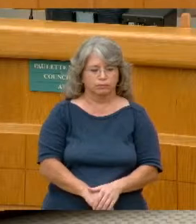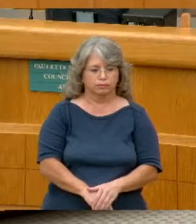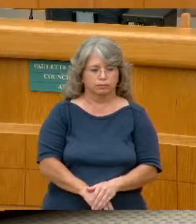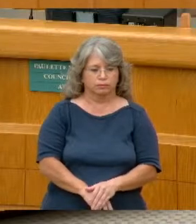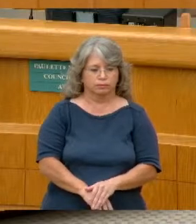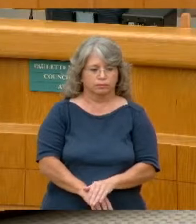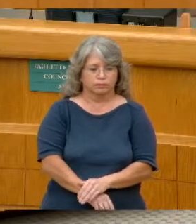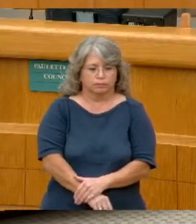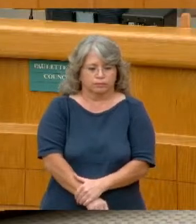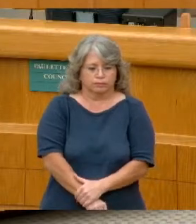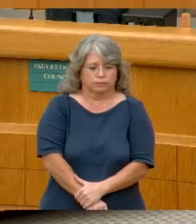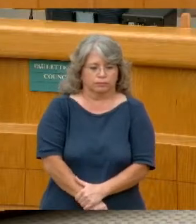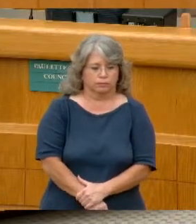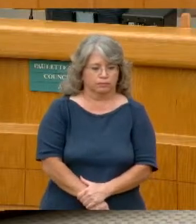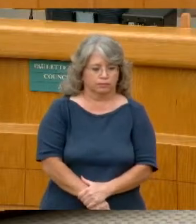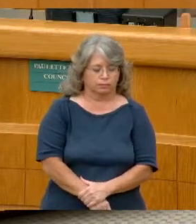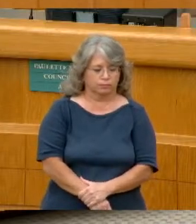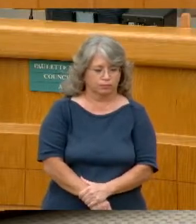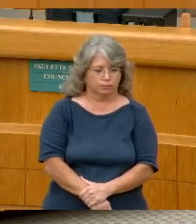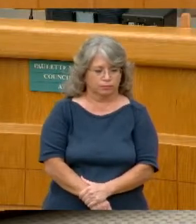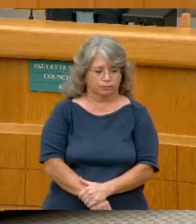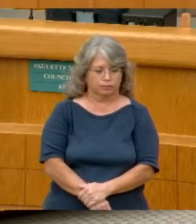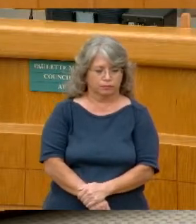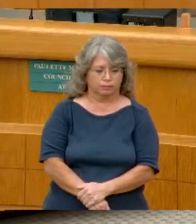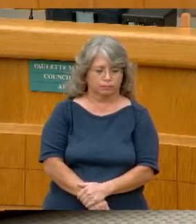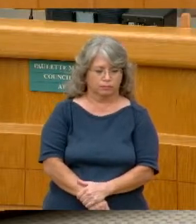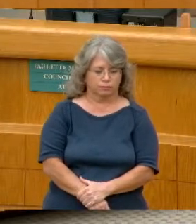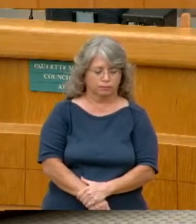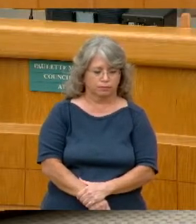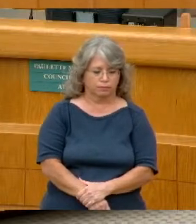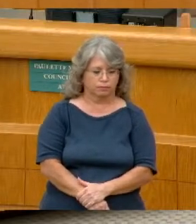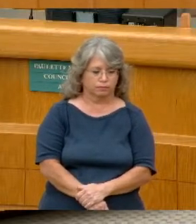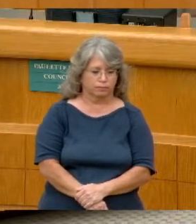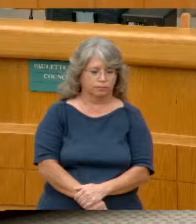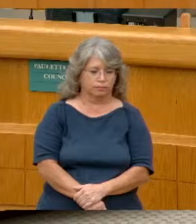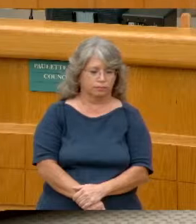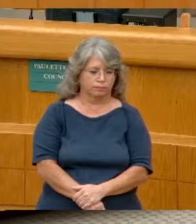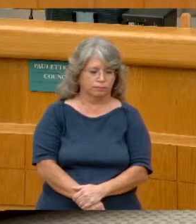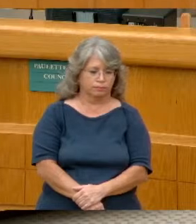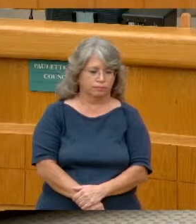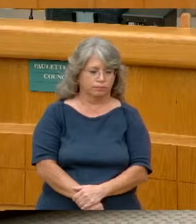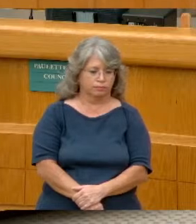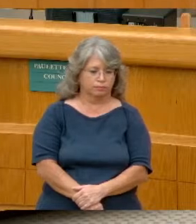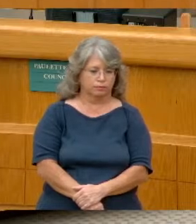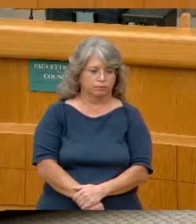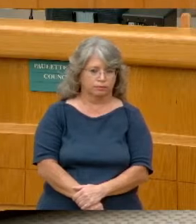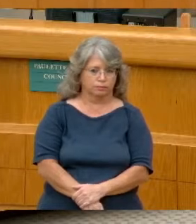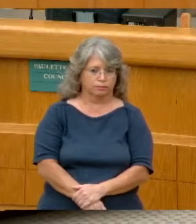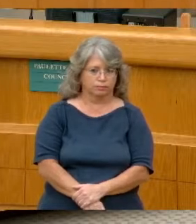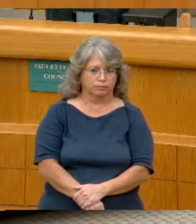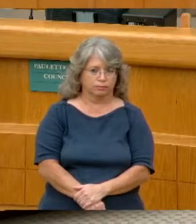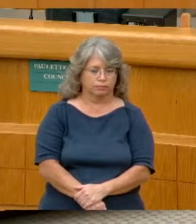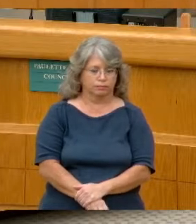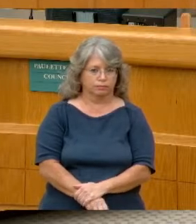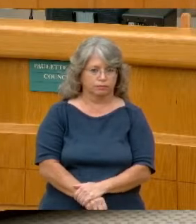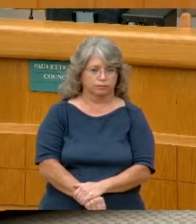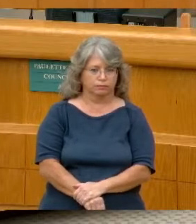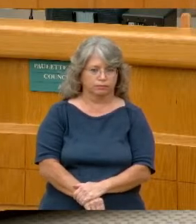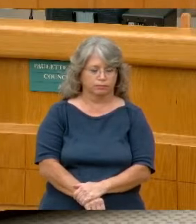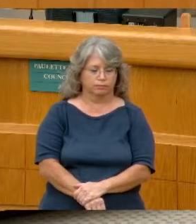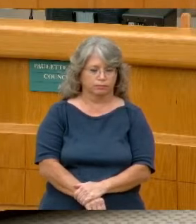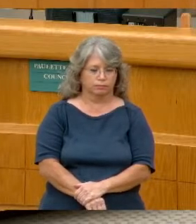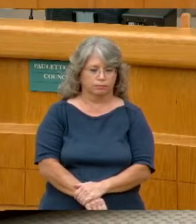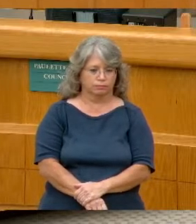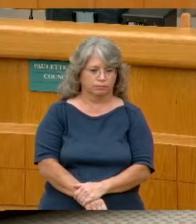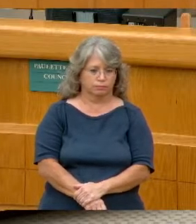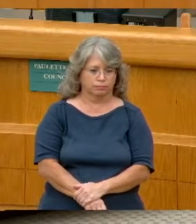la unidad de cuidados intensivos con el COVID. En cuanto a fallecimientos, el pronóstico aumenta y el pico pudiera ser para el 17 de diciembre. A